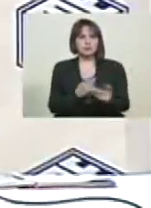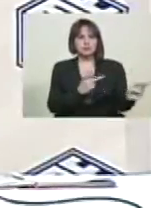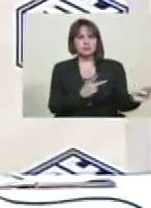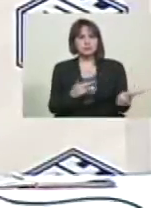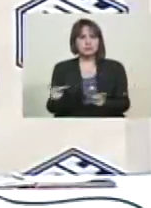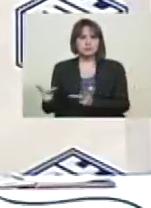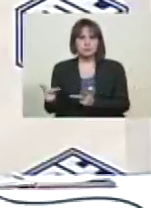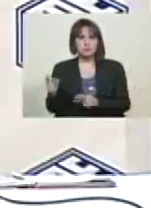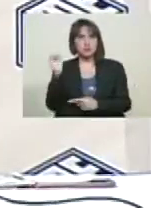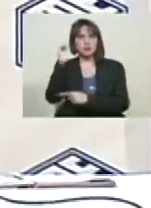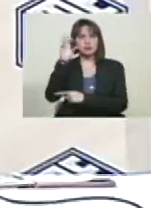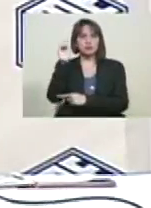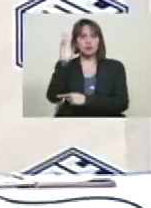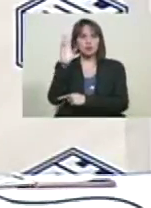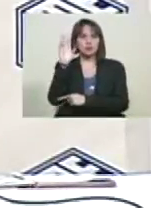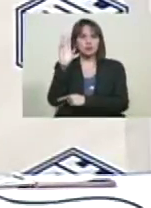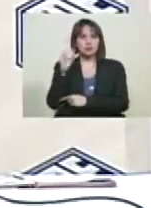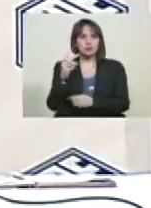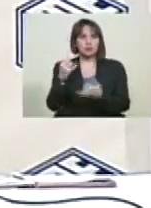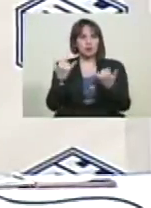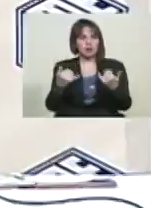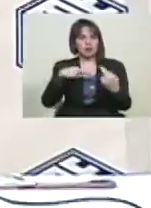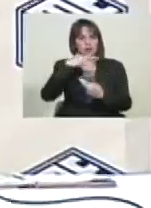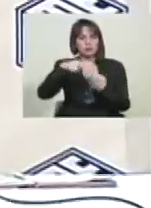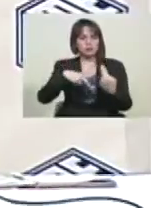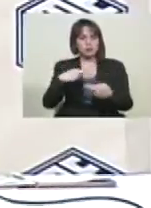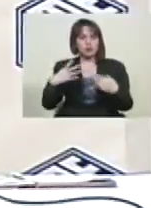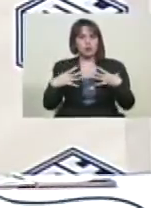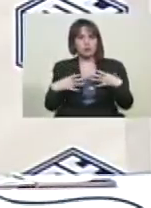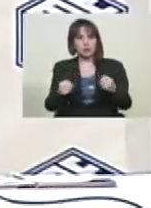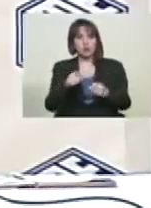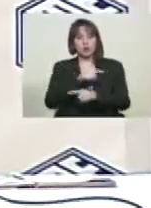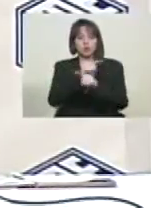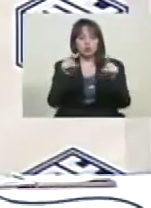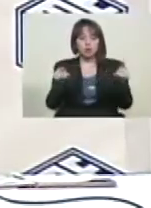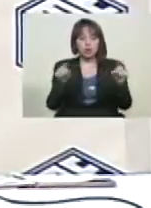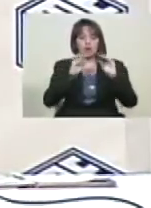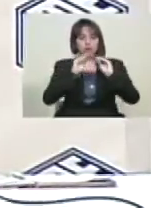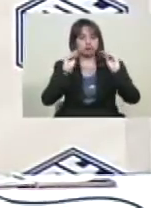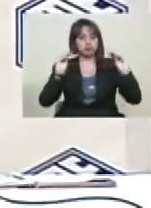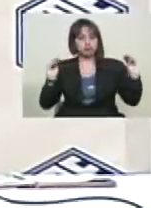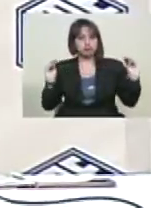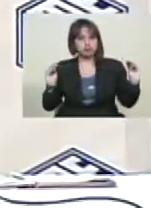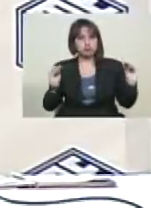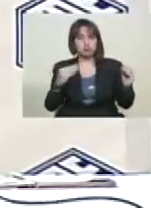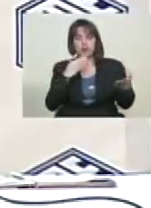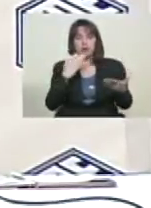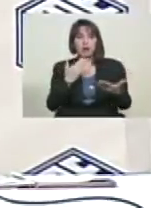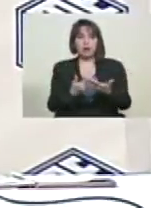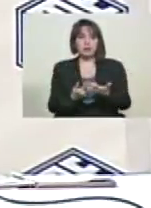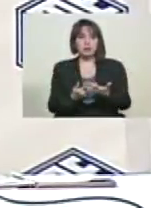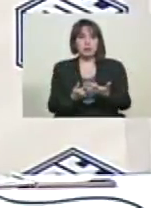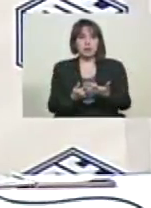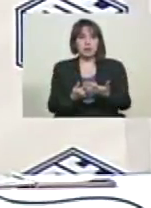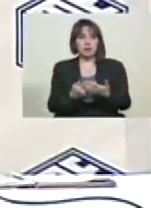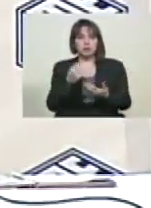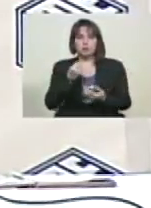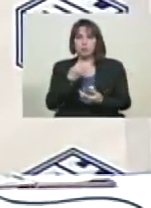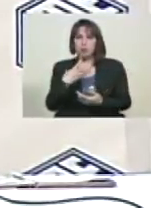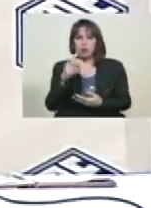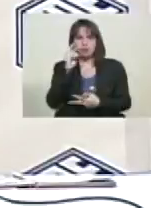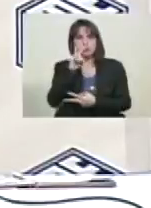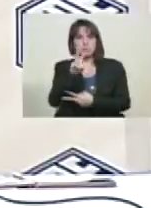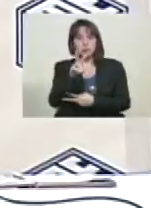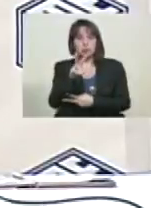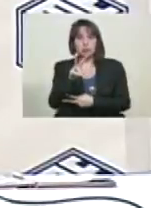Bienvenido a su congreso, porque este es el Congreso Revolucionario de la Salud que usted convocó y que gracias a su buena visión y